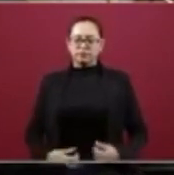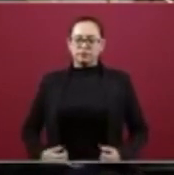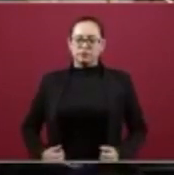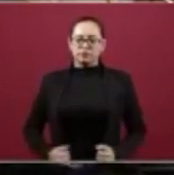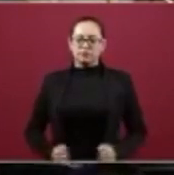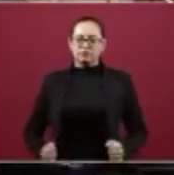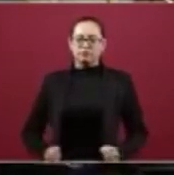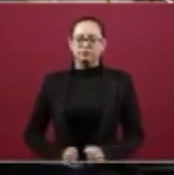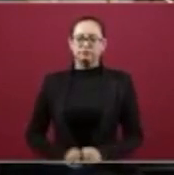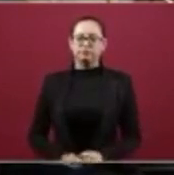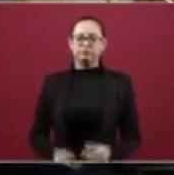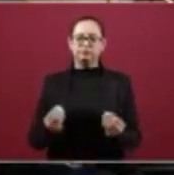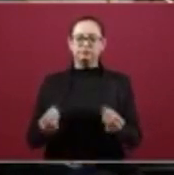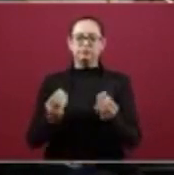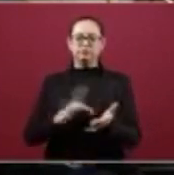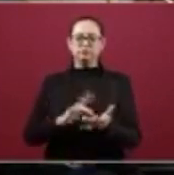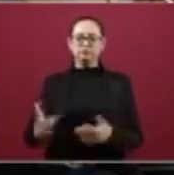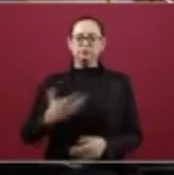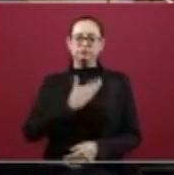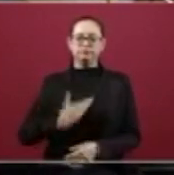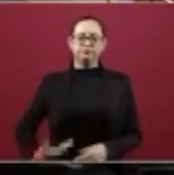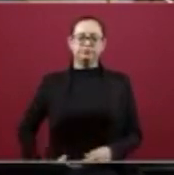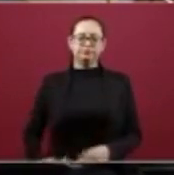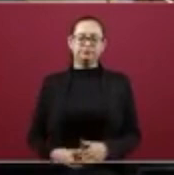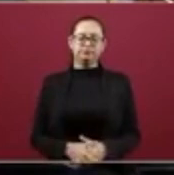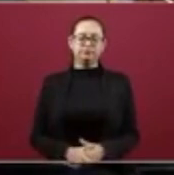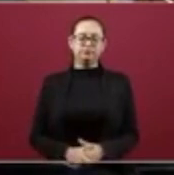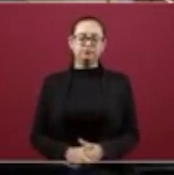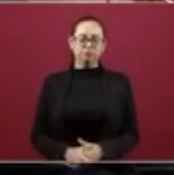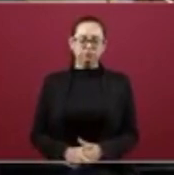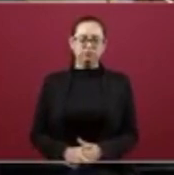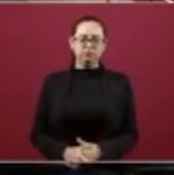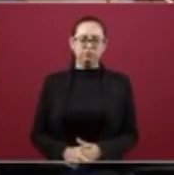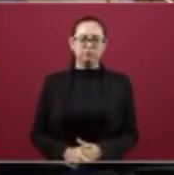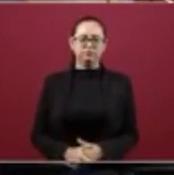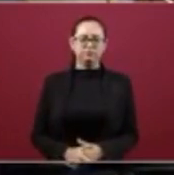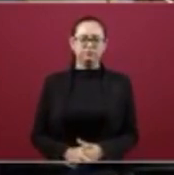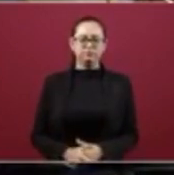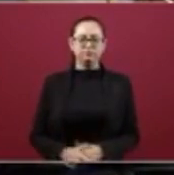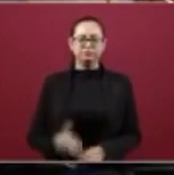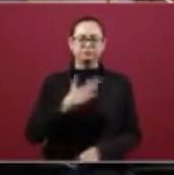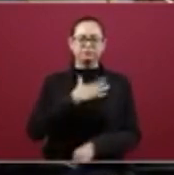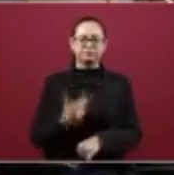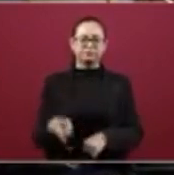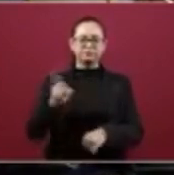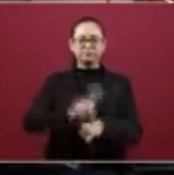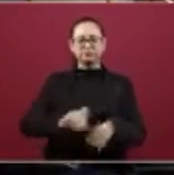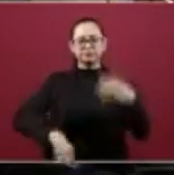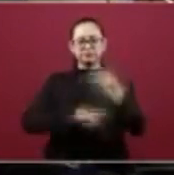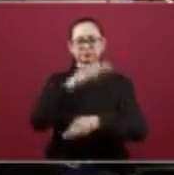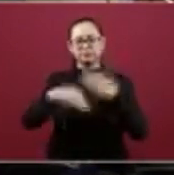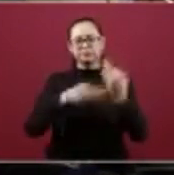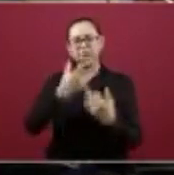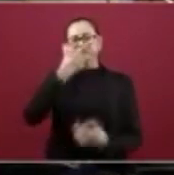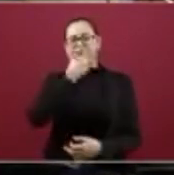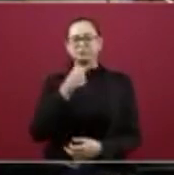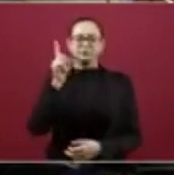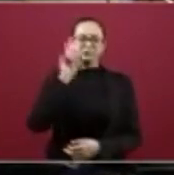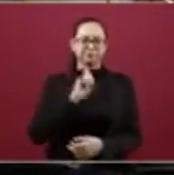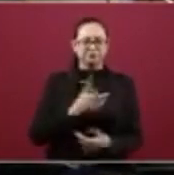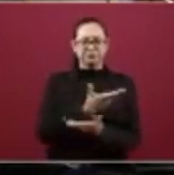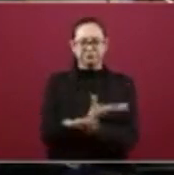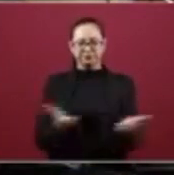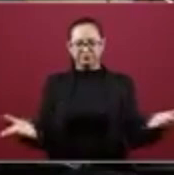Muchas gracias, señor presidente. Muy buenos días a todas y a todos. Vamos a comentar